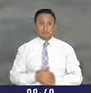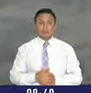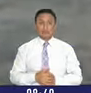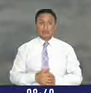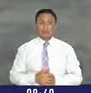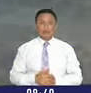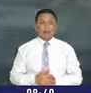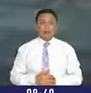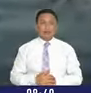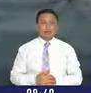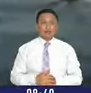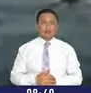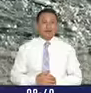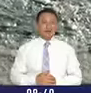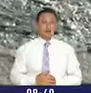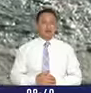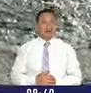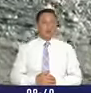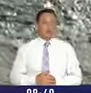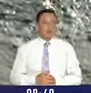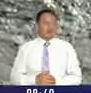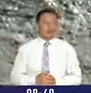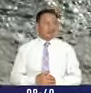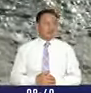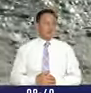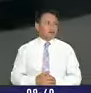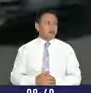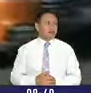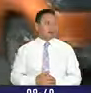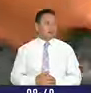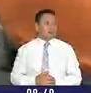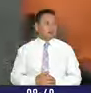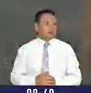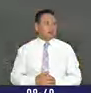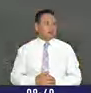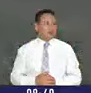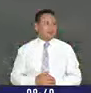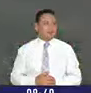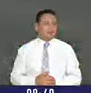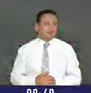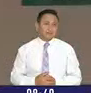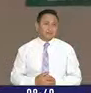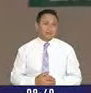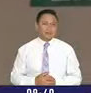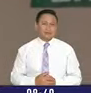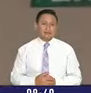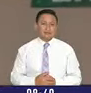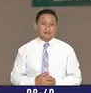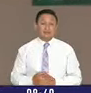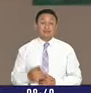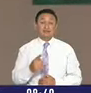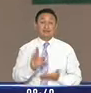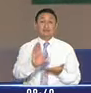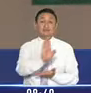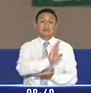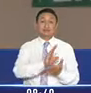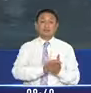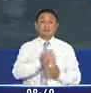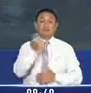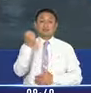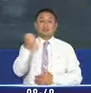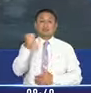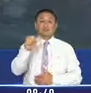Hace tres semanas se desperdicie el agua potable entre las calles leónidas plaza y abdón Calderón en el barrio San Juan de